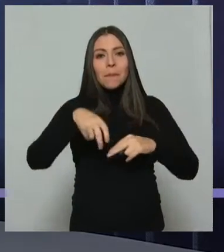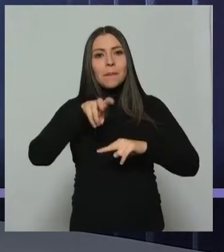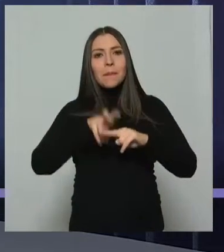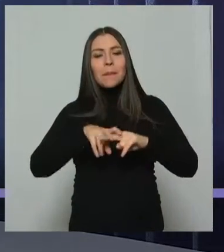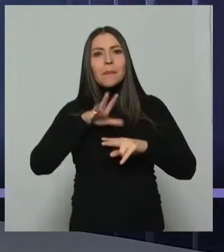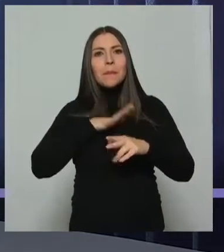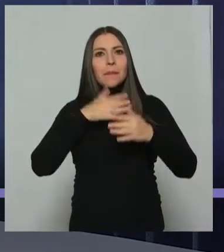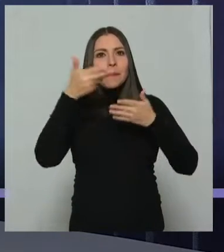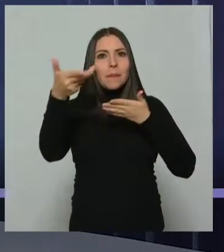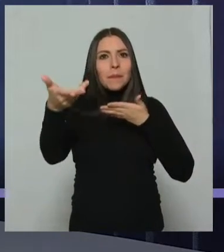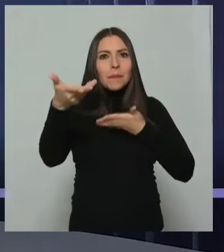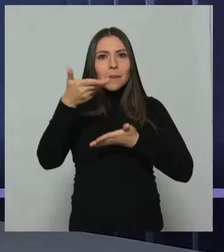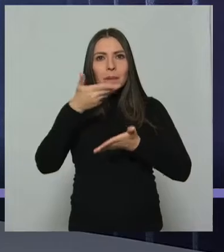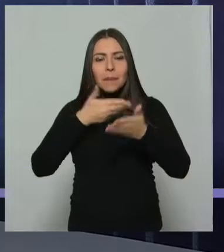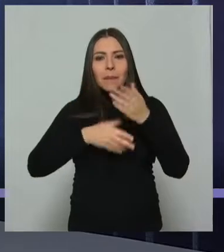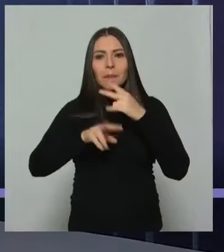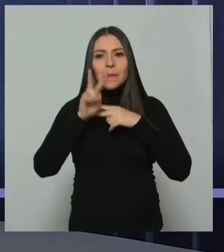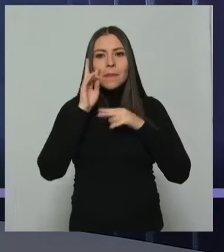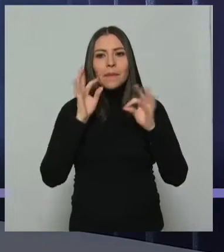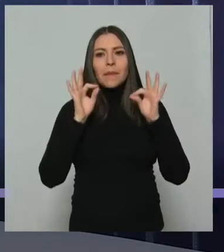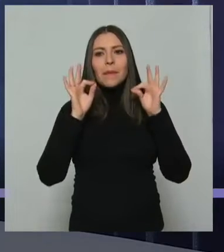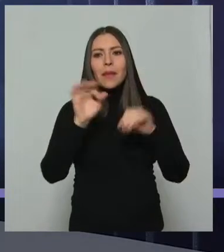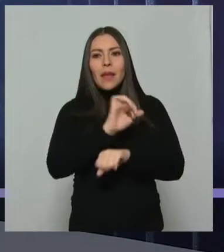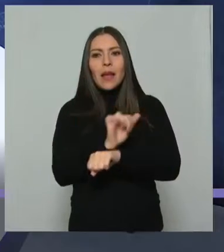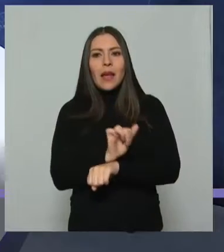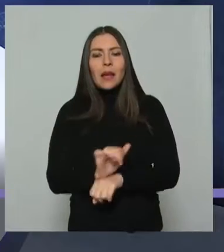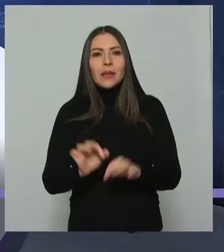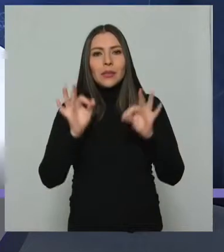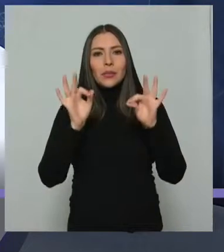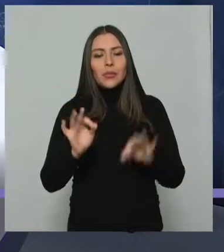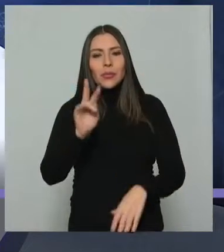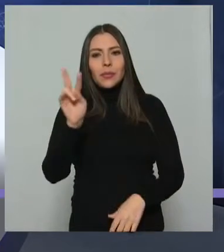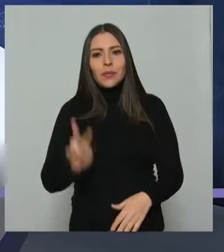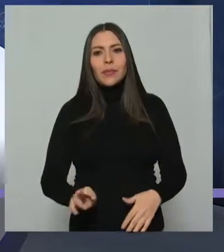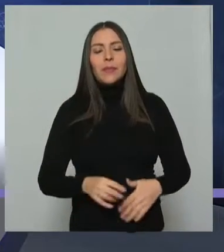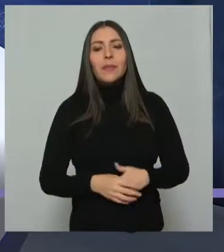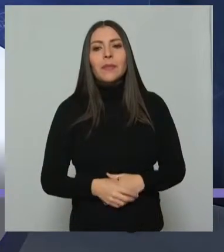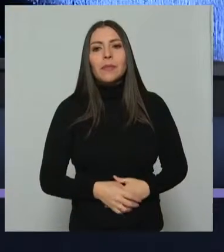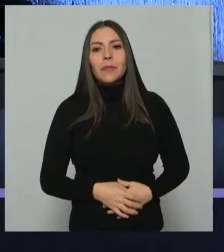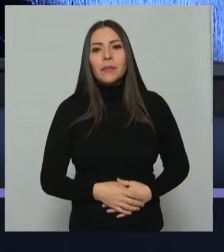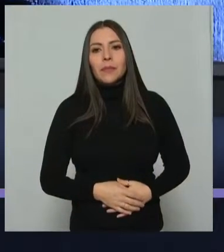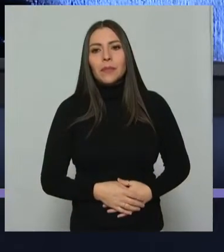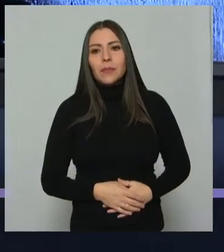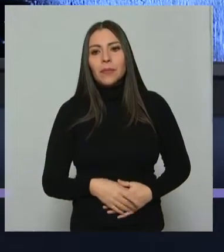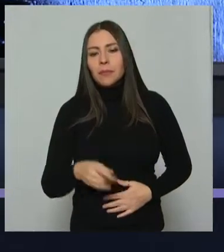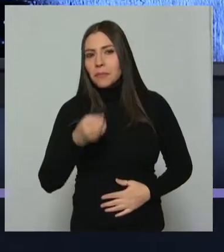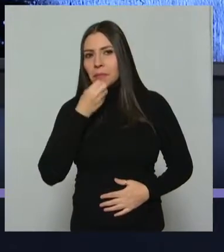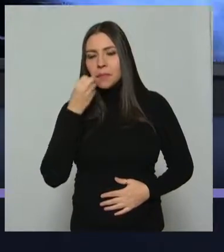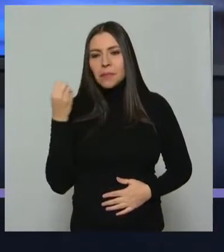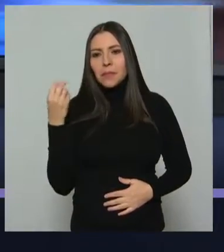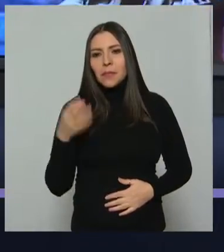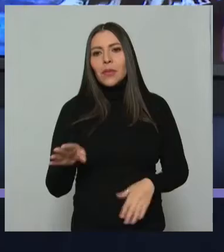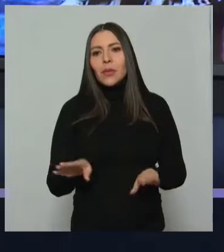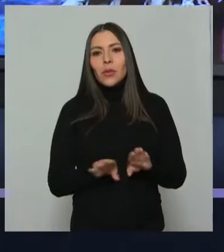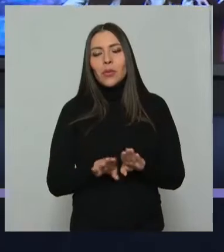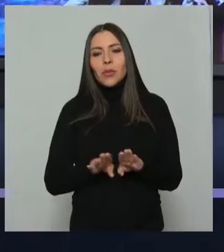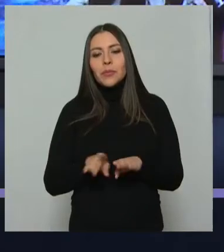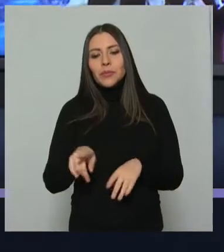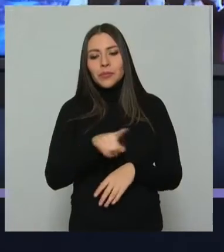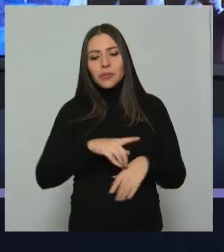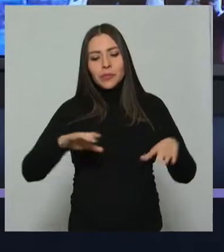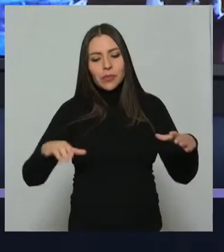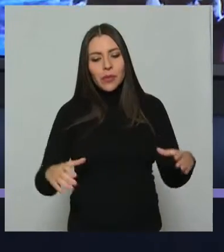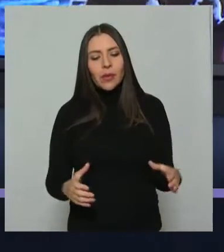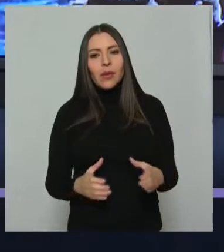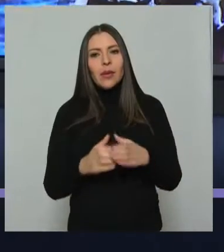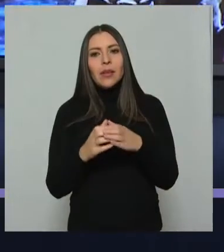intercambio real, auténtico de arte. Y es una de las formas más maravillosas de hacer comunidad, de poder ser